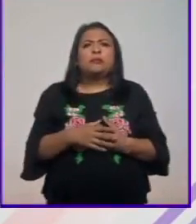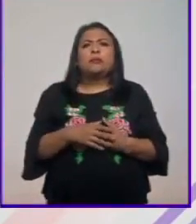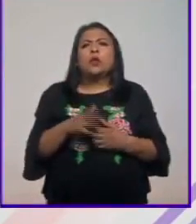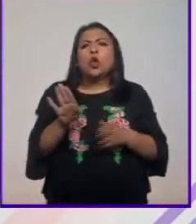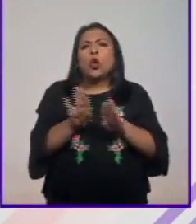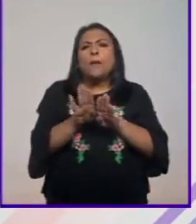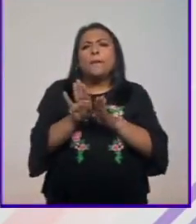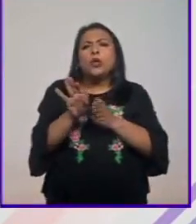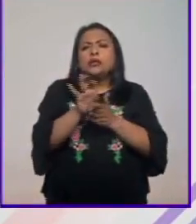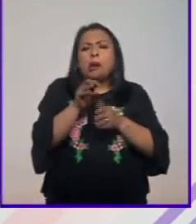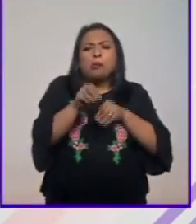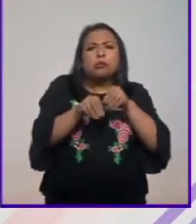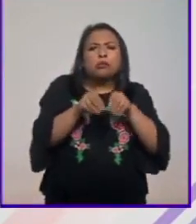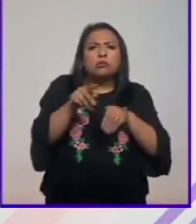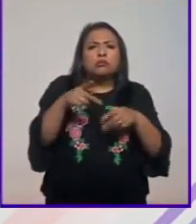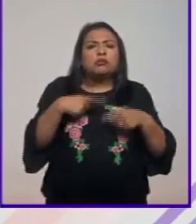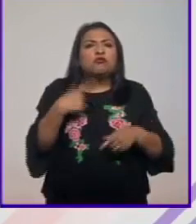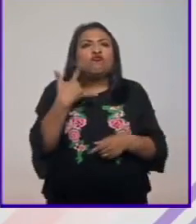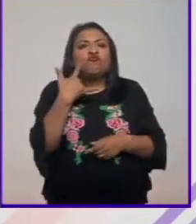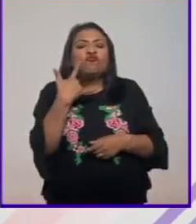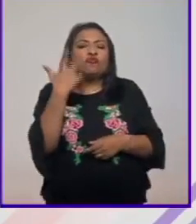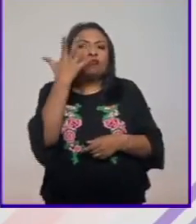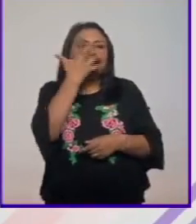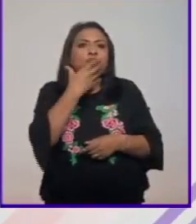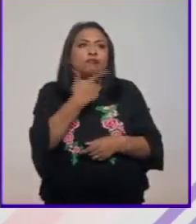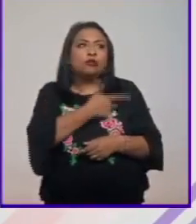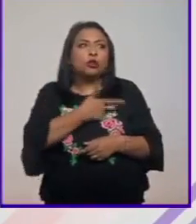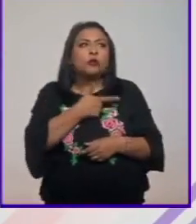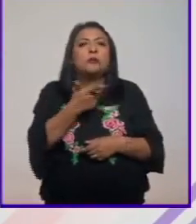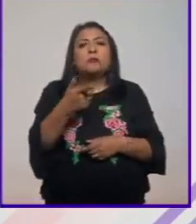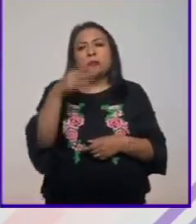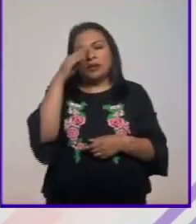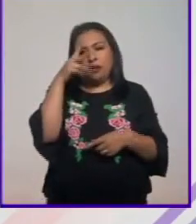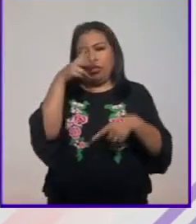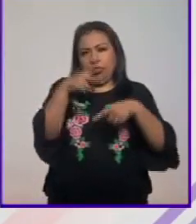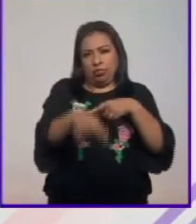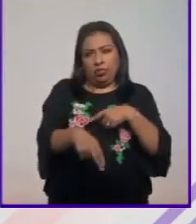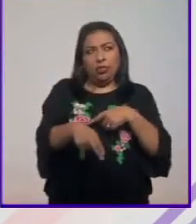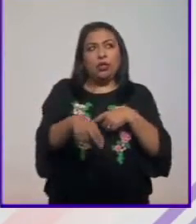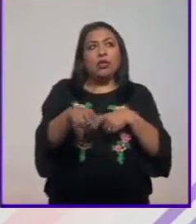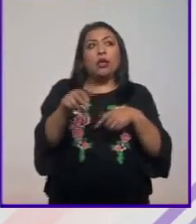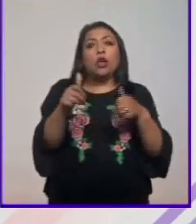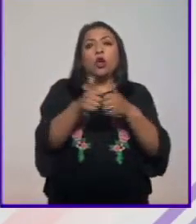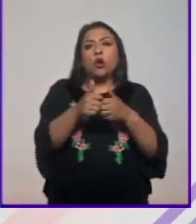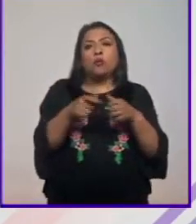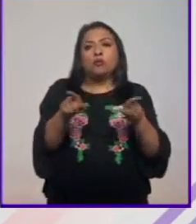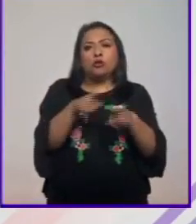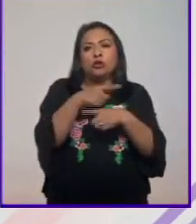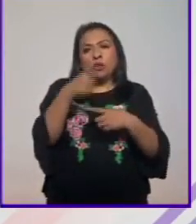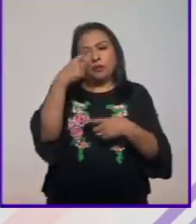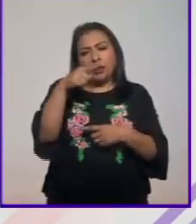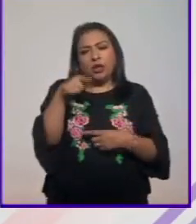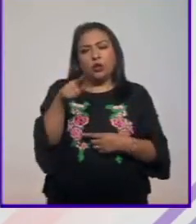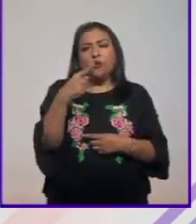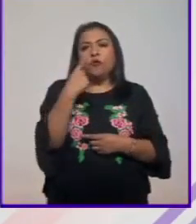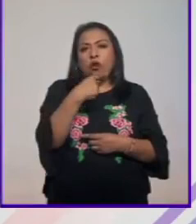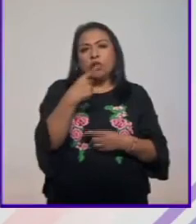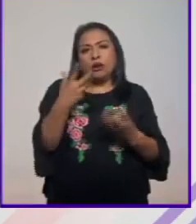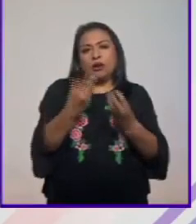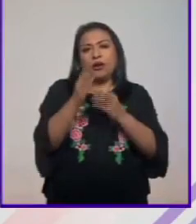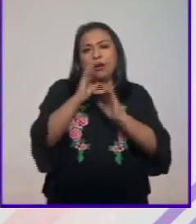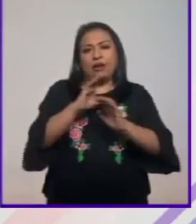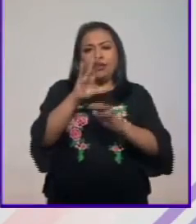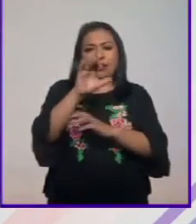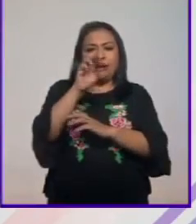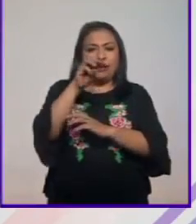matices escénicos que la gente va a disfrutar enormemente. ¿Y qué te parece si dejamos a los amigos del auditorio esta noche con eso que se titula Para tu Boca, por supuesto, con Carmen